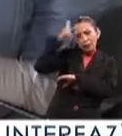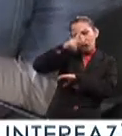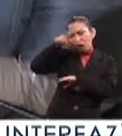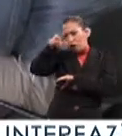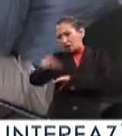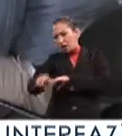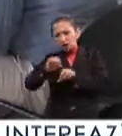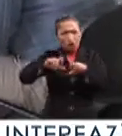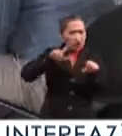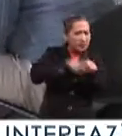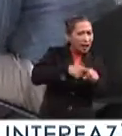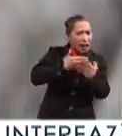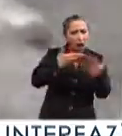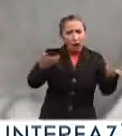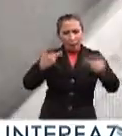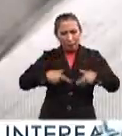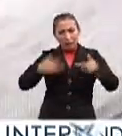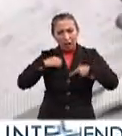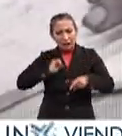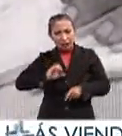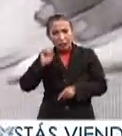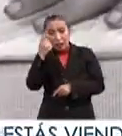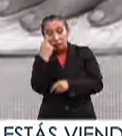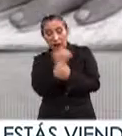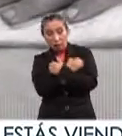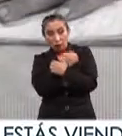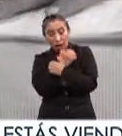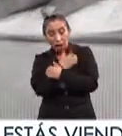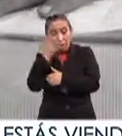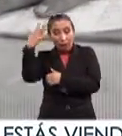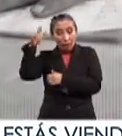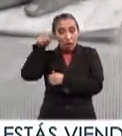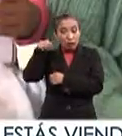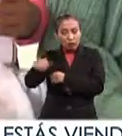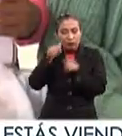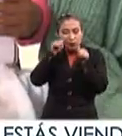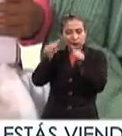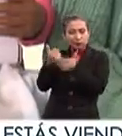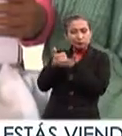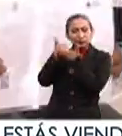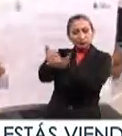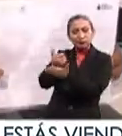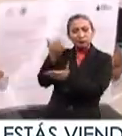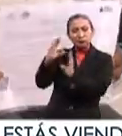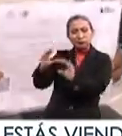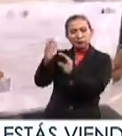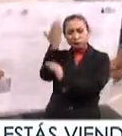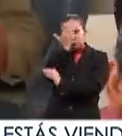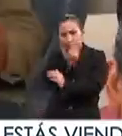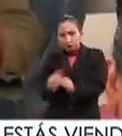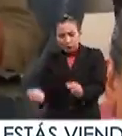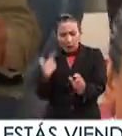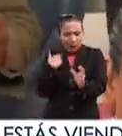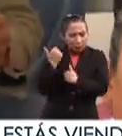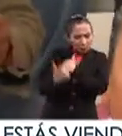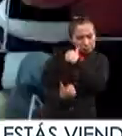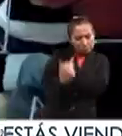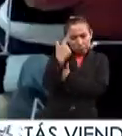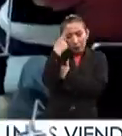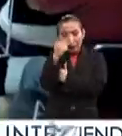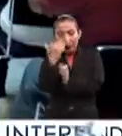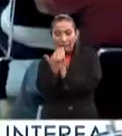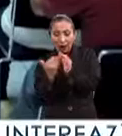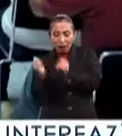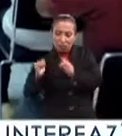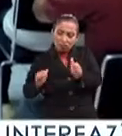los individuos del siglo XXI, y en donde la educación de los adultos se orienta al desarrollo de habilidades, destrezas y competencias que